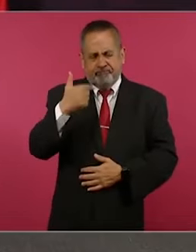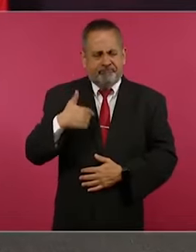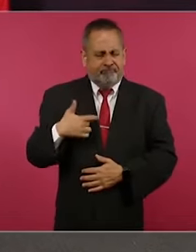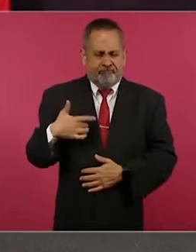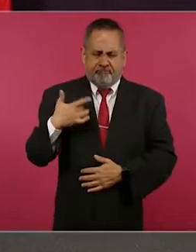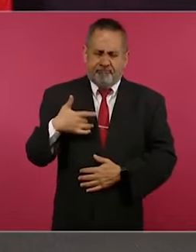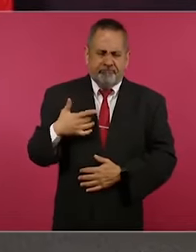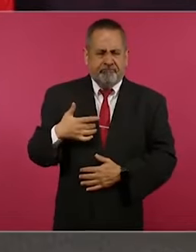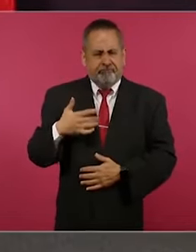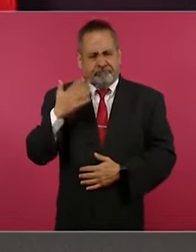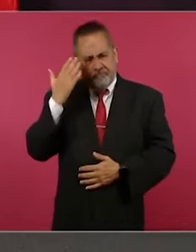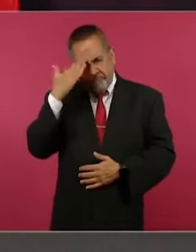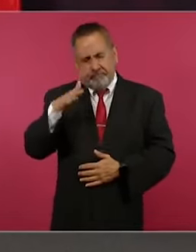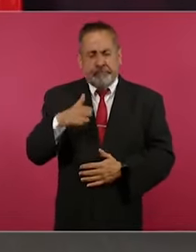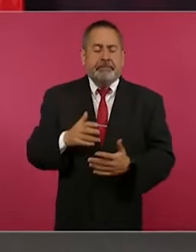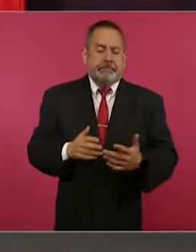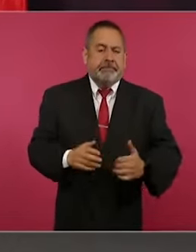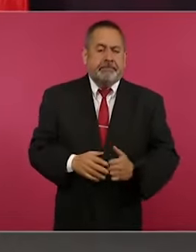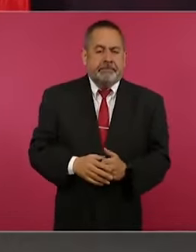Entonces,